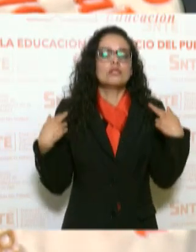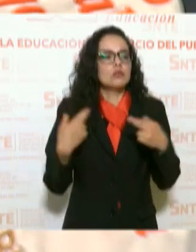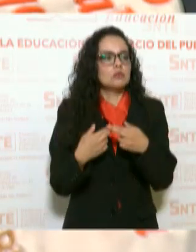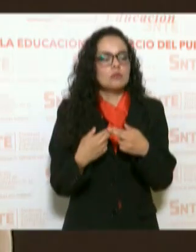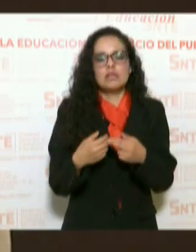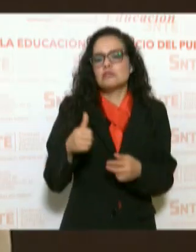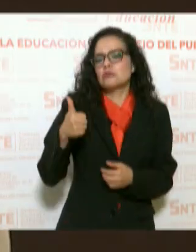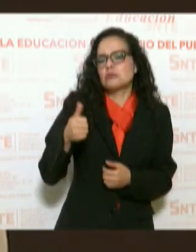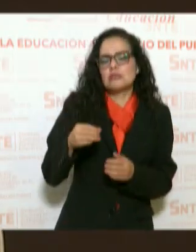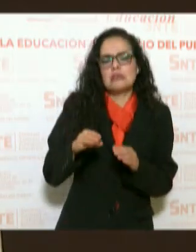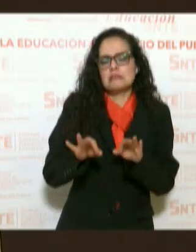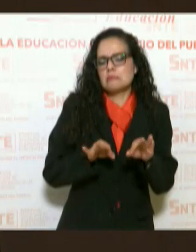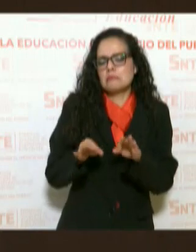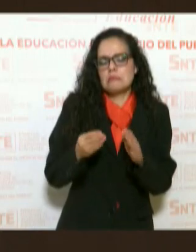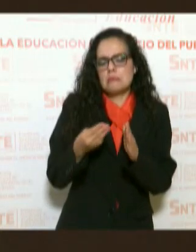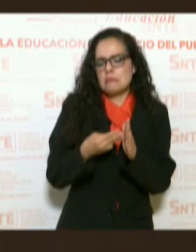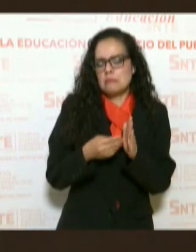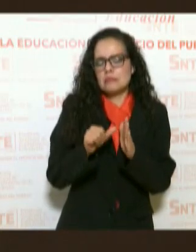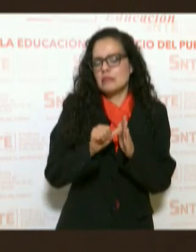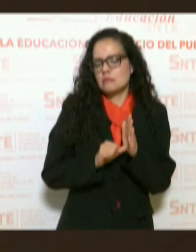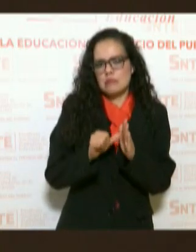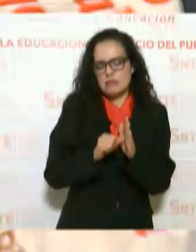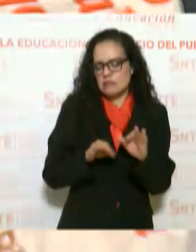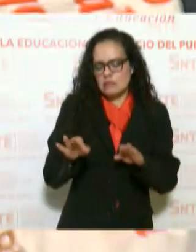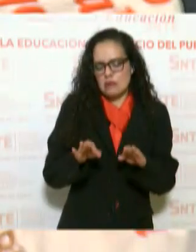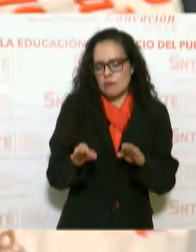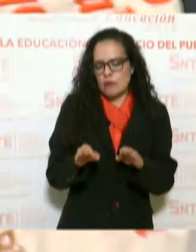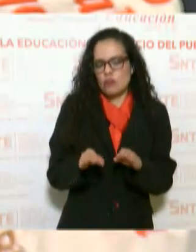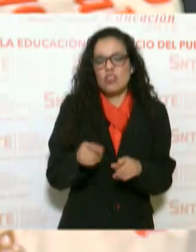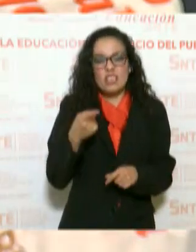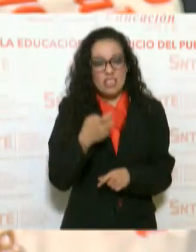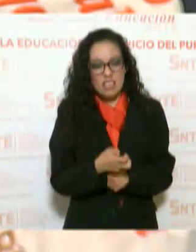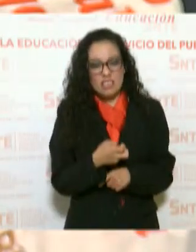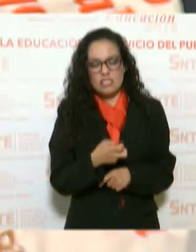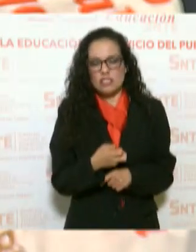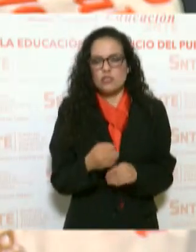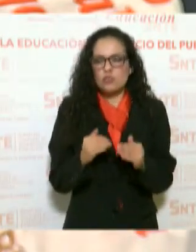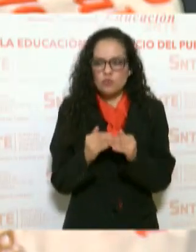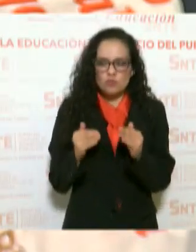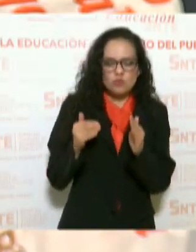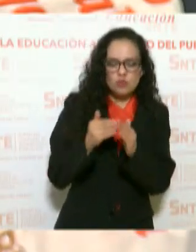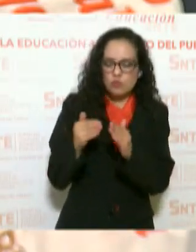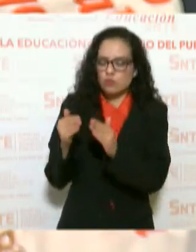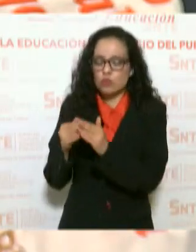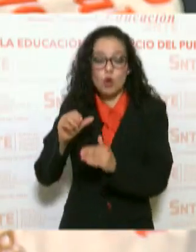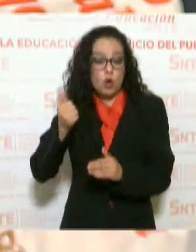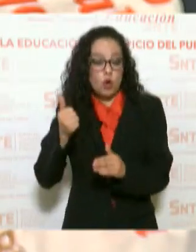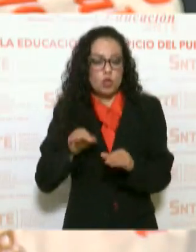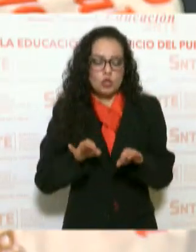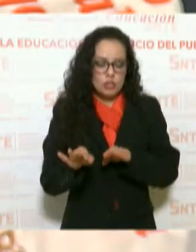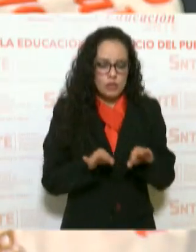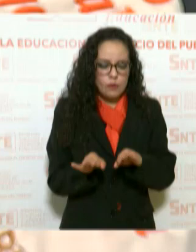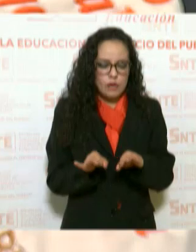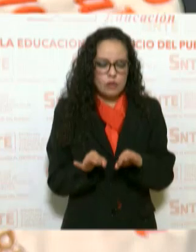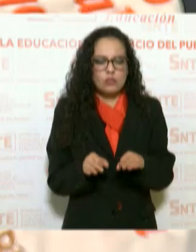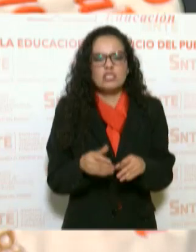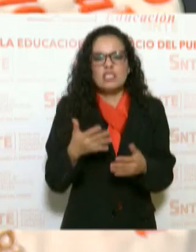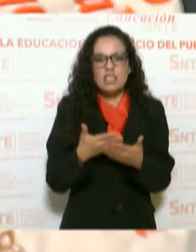complementar sus ingresos con otros empleos. Y esto provoca un aumento vertiginoso de la carga de trabajo.